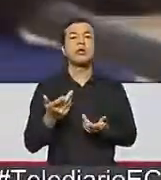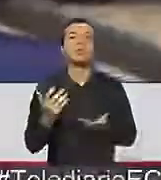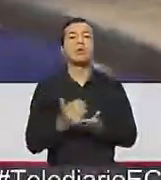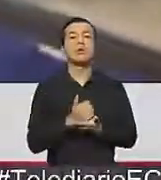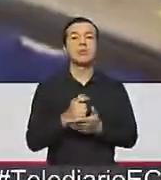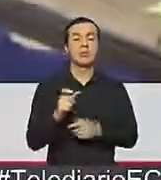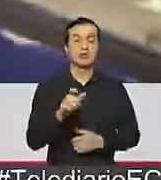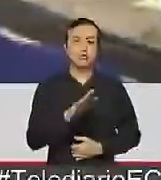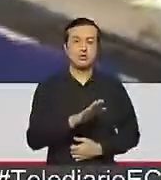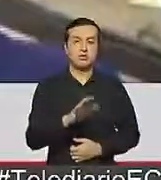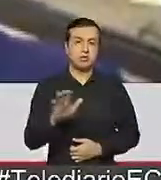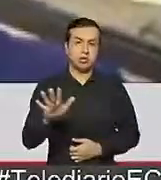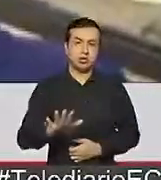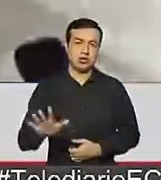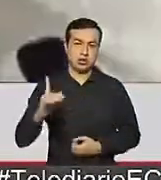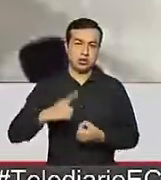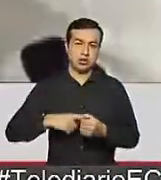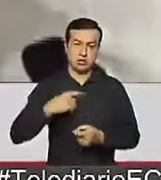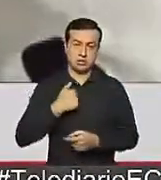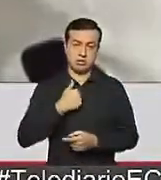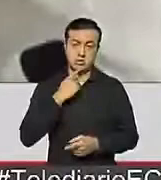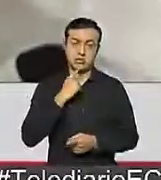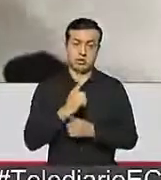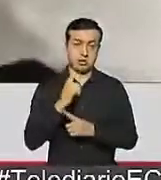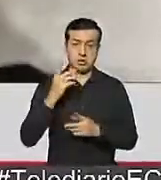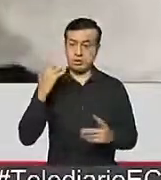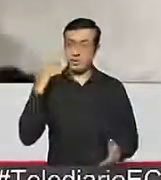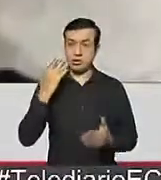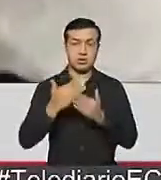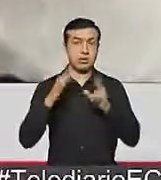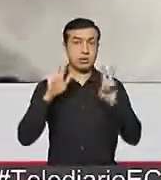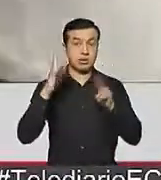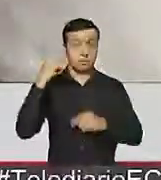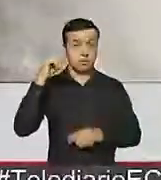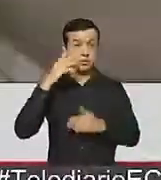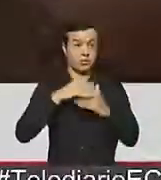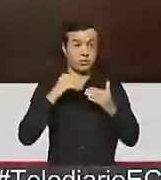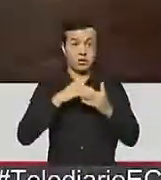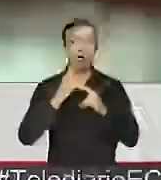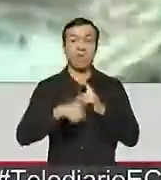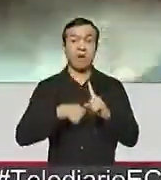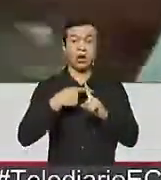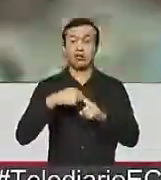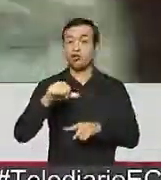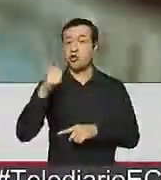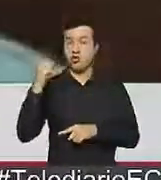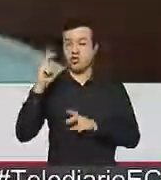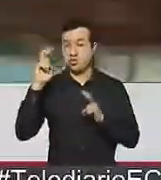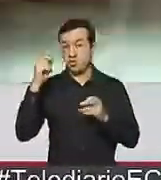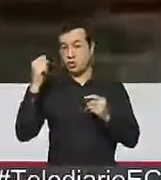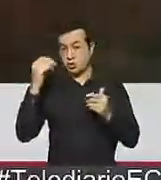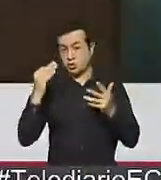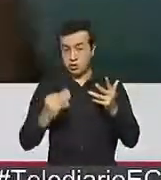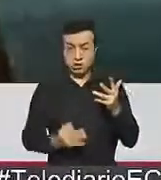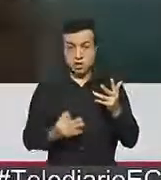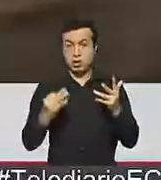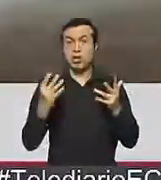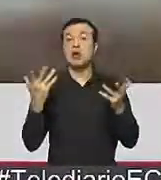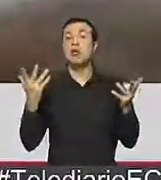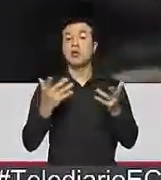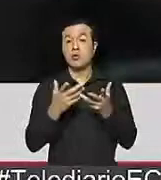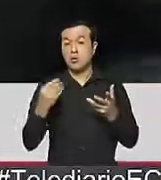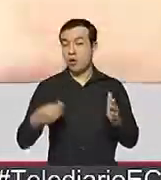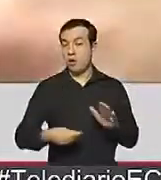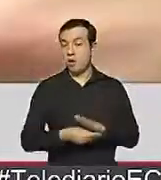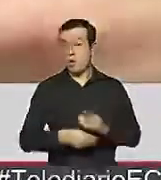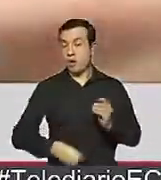de los contribuyentes capitalinos. Si se suman estos últimos 7 millones de dólares a los otros casos de sobornos en Ecuador, significa que la cifra que se movió de esta